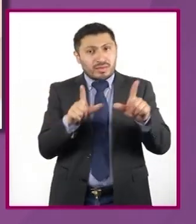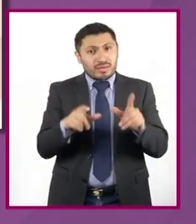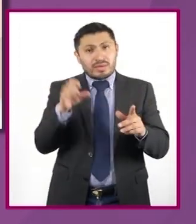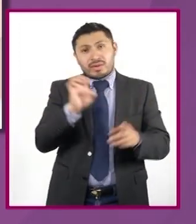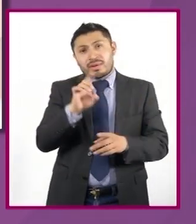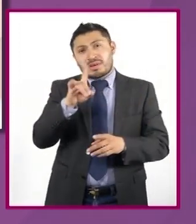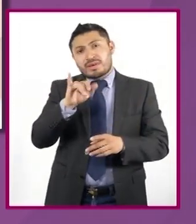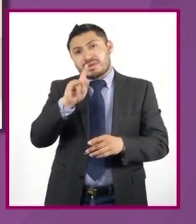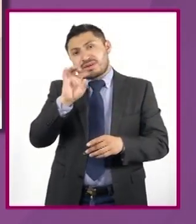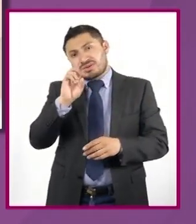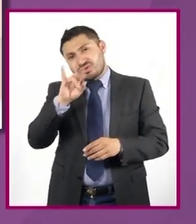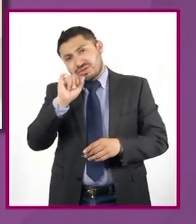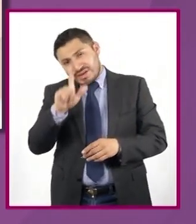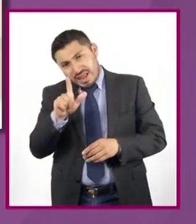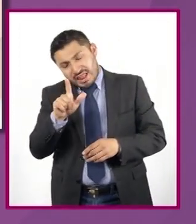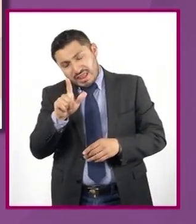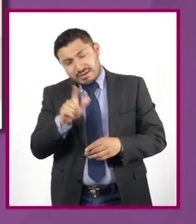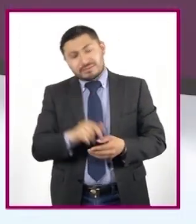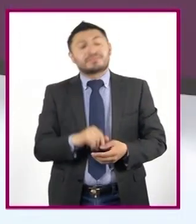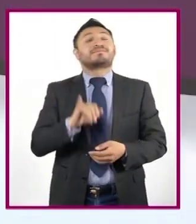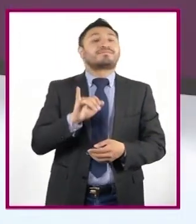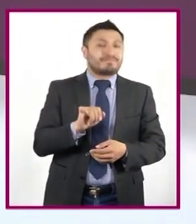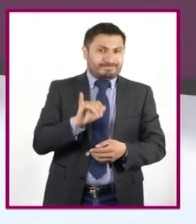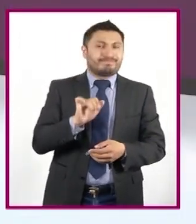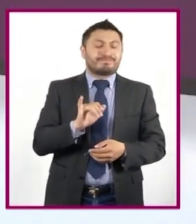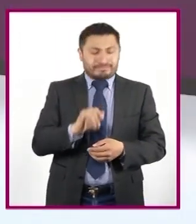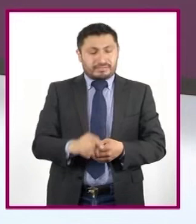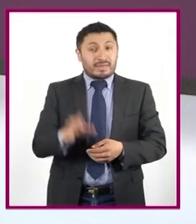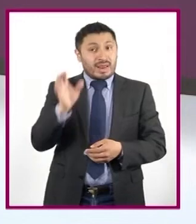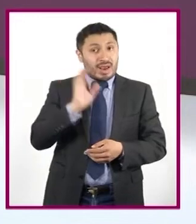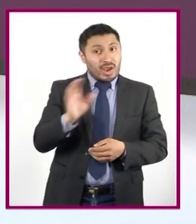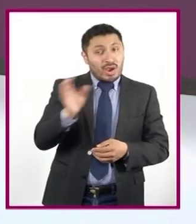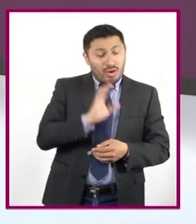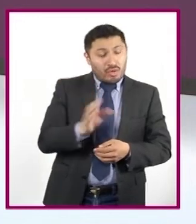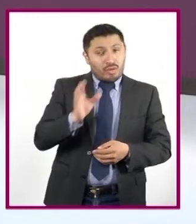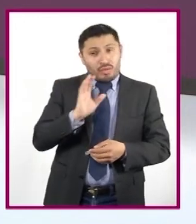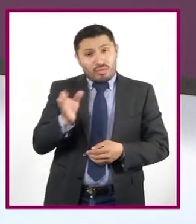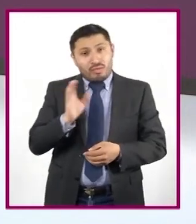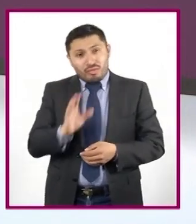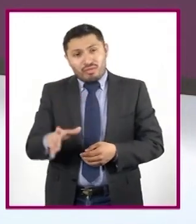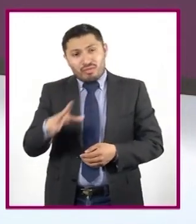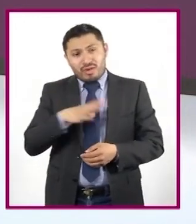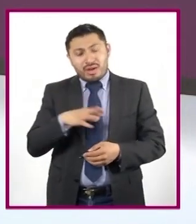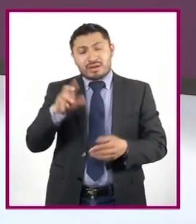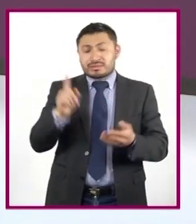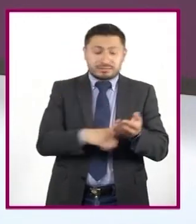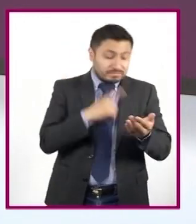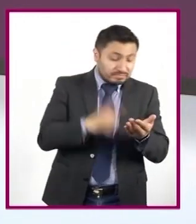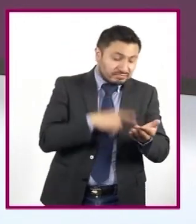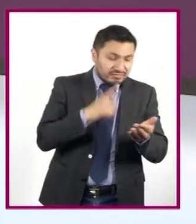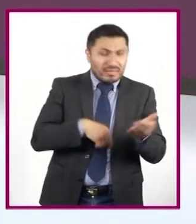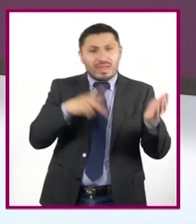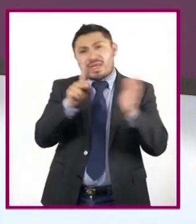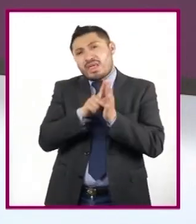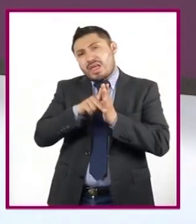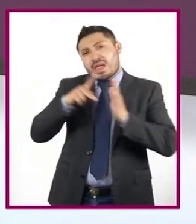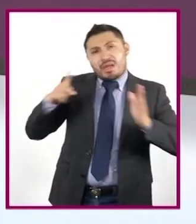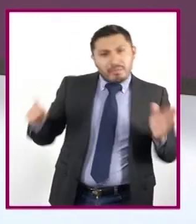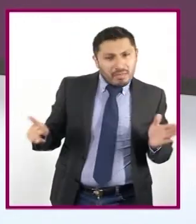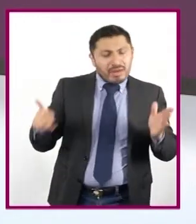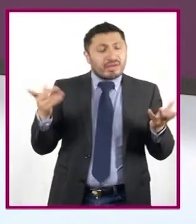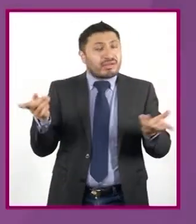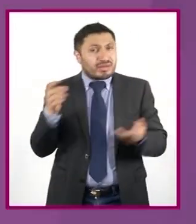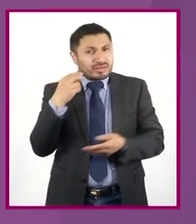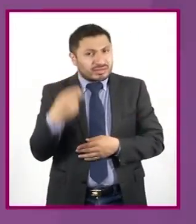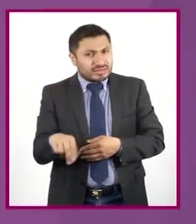editorial. Así es. Y en el caso de las publicaciones como las revistas y periódicos, se